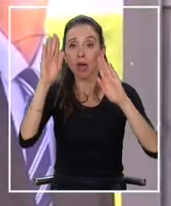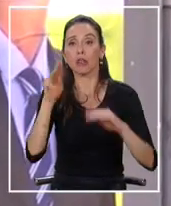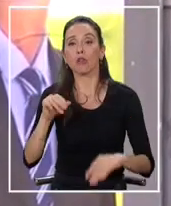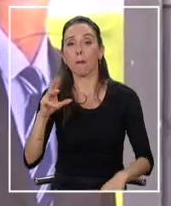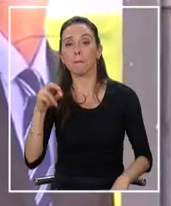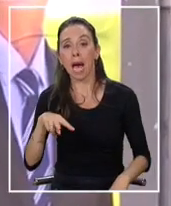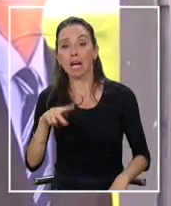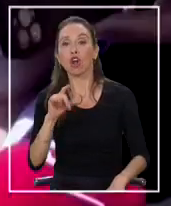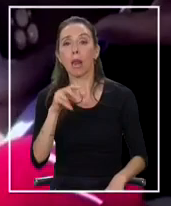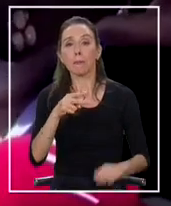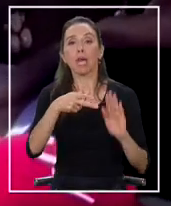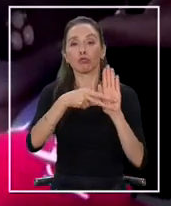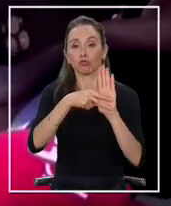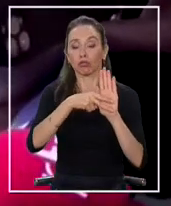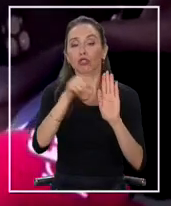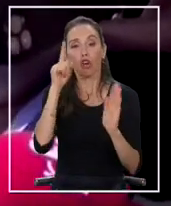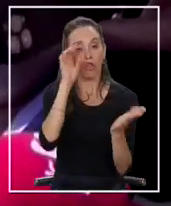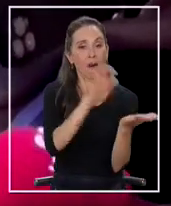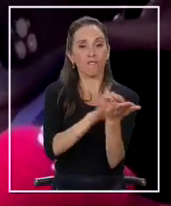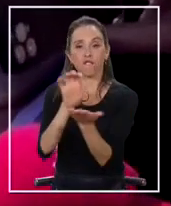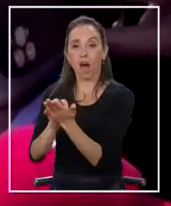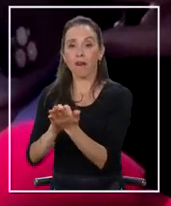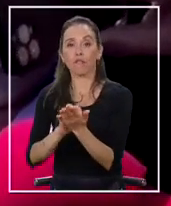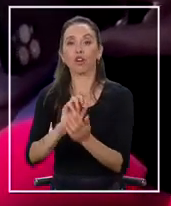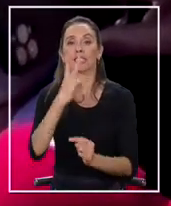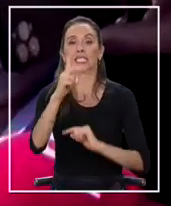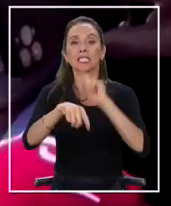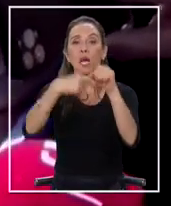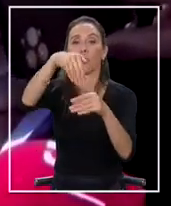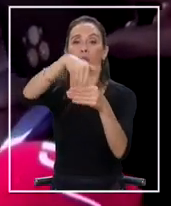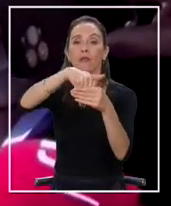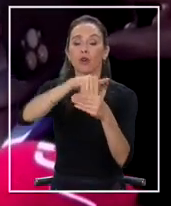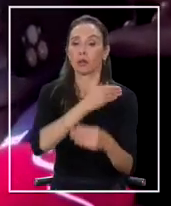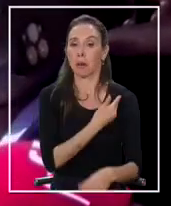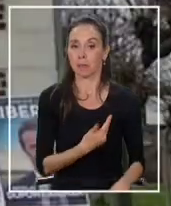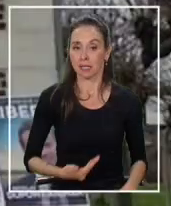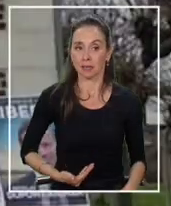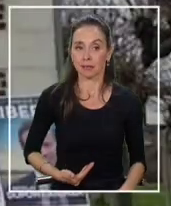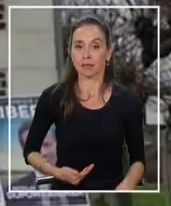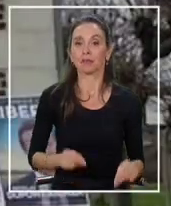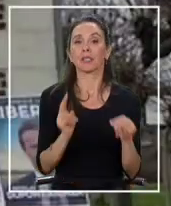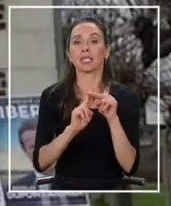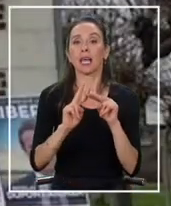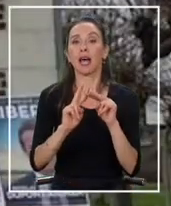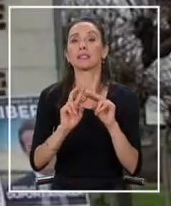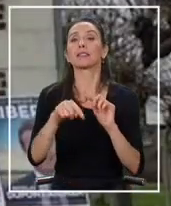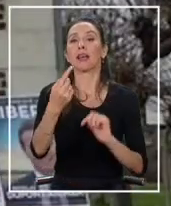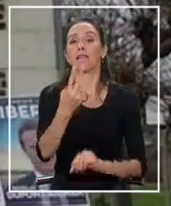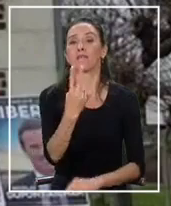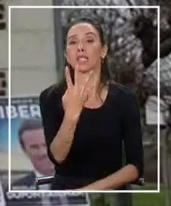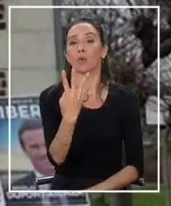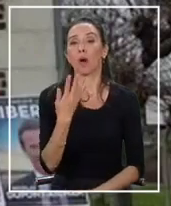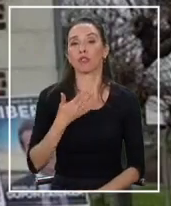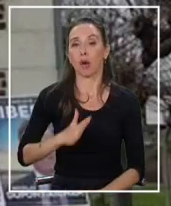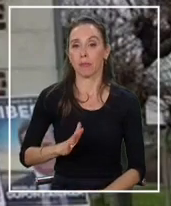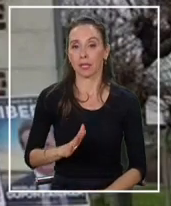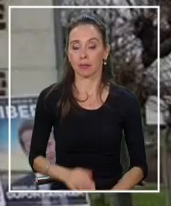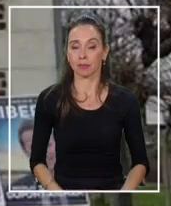Pen, ambos favoritos según los sondeos para la segunda vuelta presidencial que se desarrollará el próximo 24 de abril.